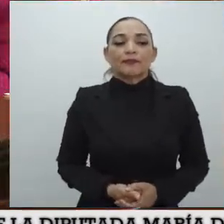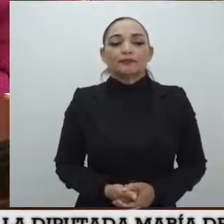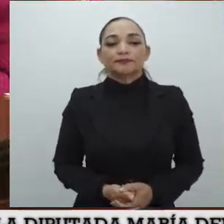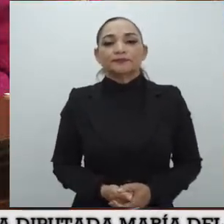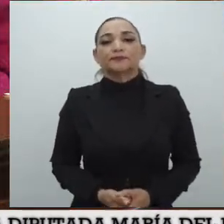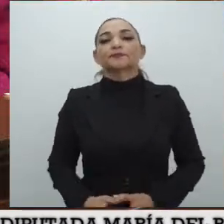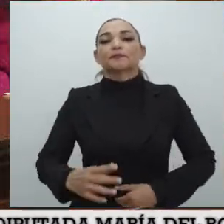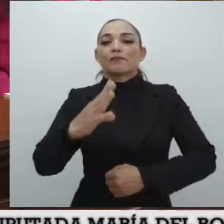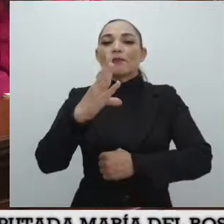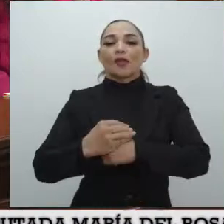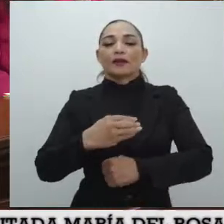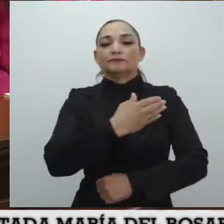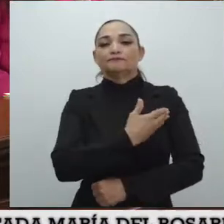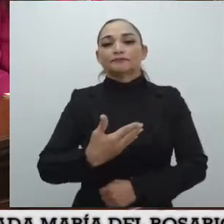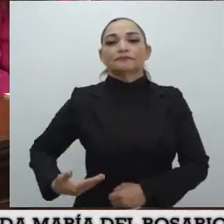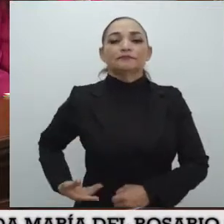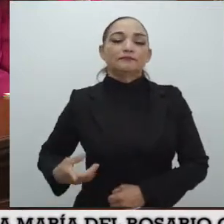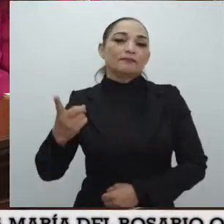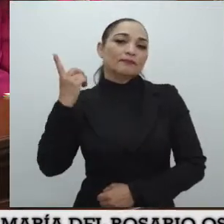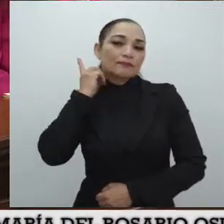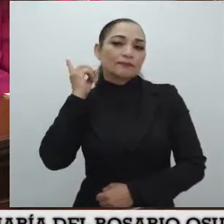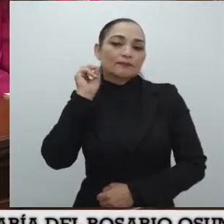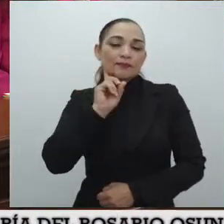Con permiso, diputado presidente, compañeros